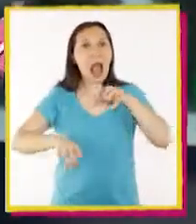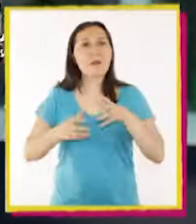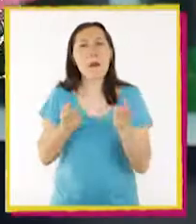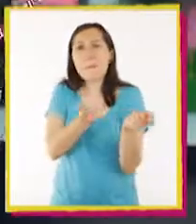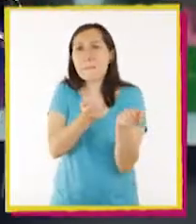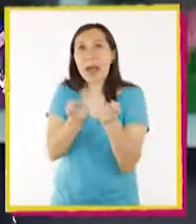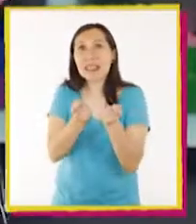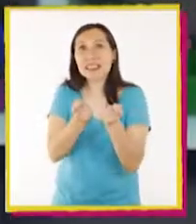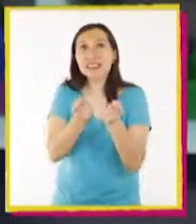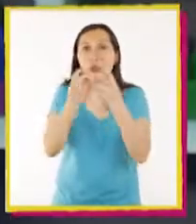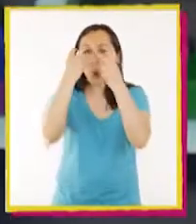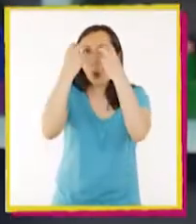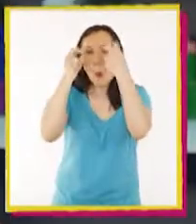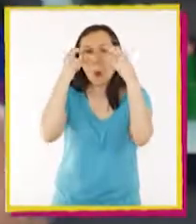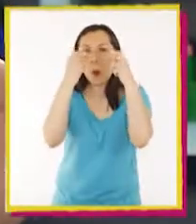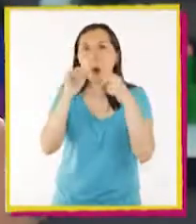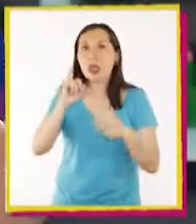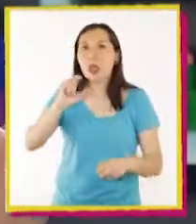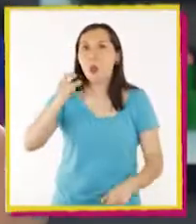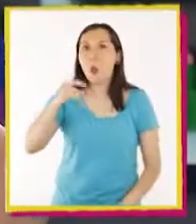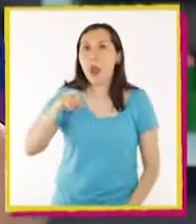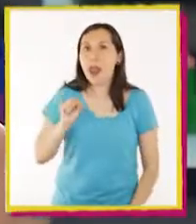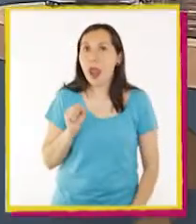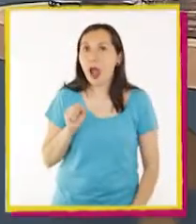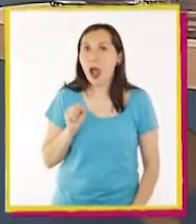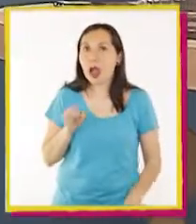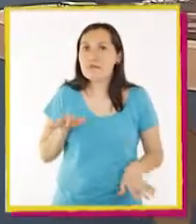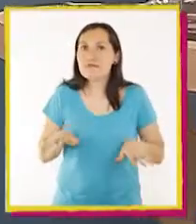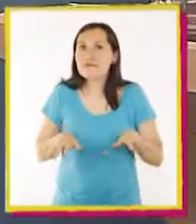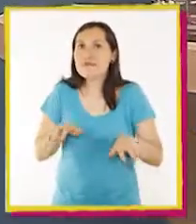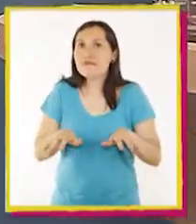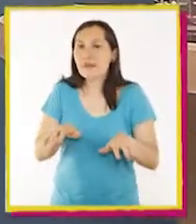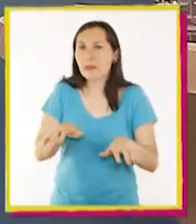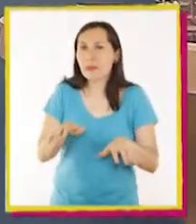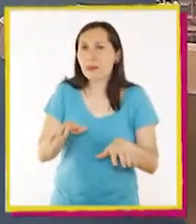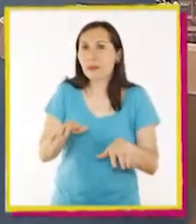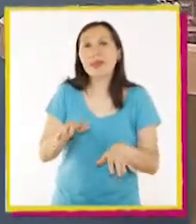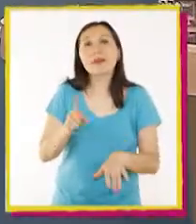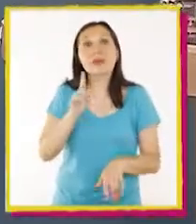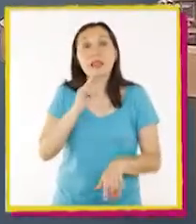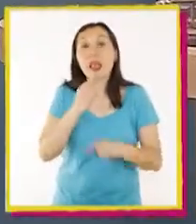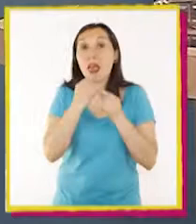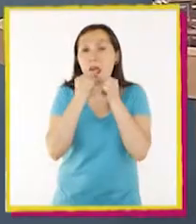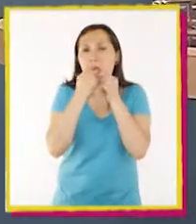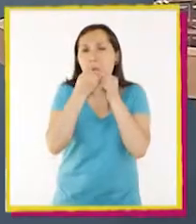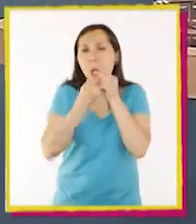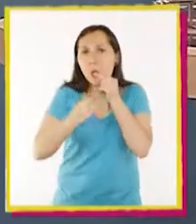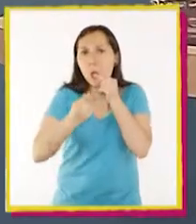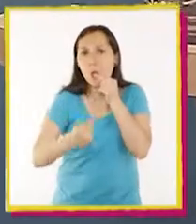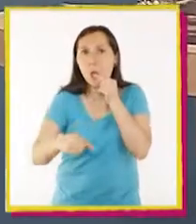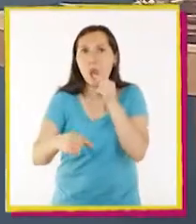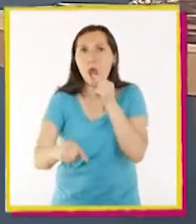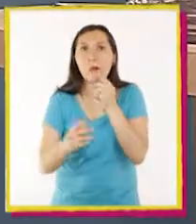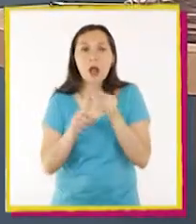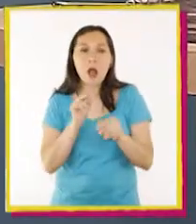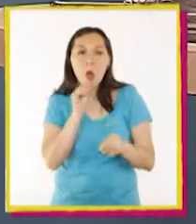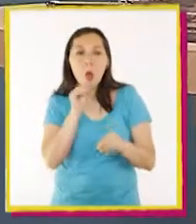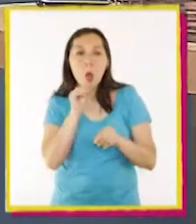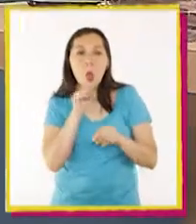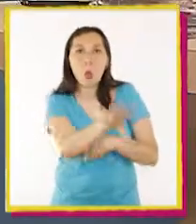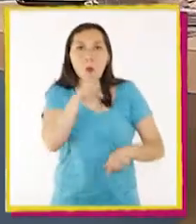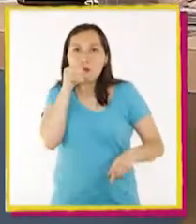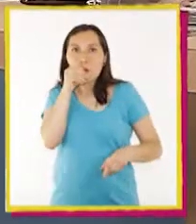un animal muy parecido a la iguana. ¿Se les ocurre? A ver. Tiene una lengua muy larga que usa para